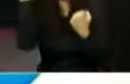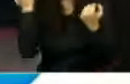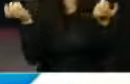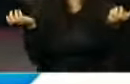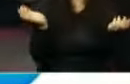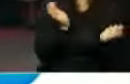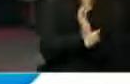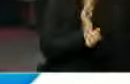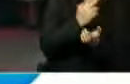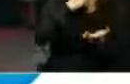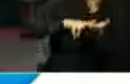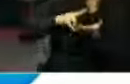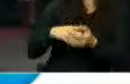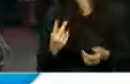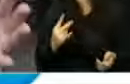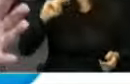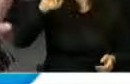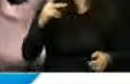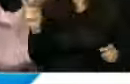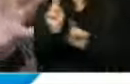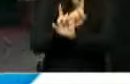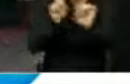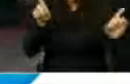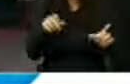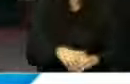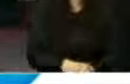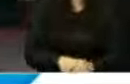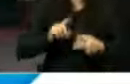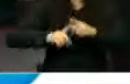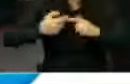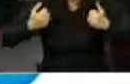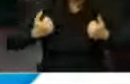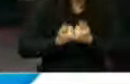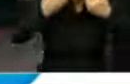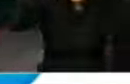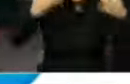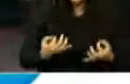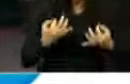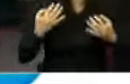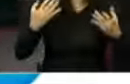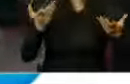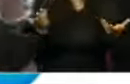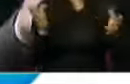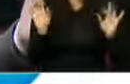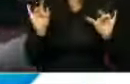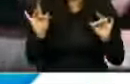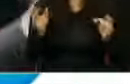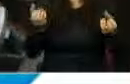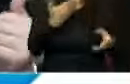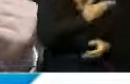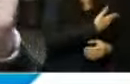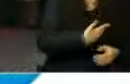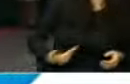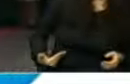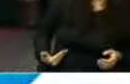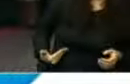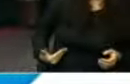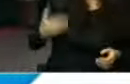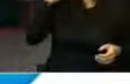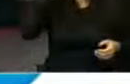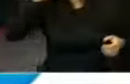Claro, pues están perdiendo, Claudia, te pregunto, vos también sos docente, están perdiendo el 30% de su salario, dicen. Sí, estamos perdiendo el 30% de nuestro salario, estamos